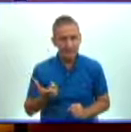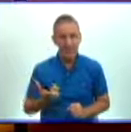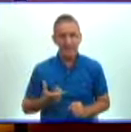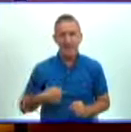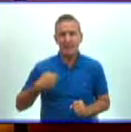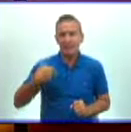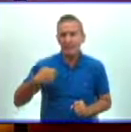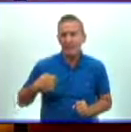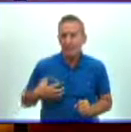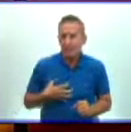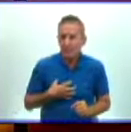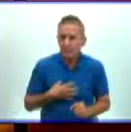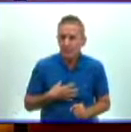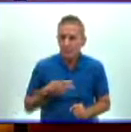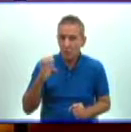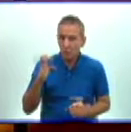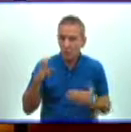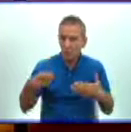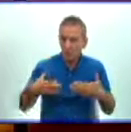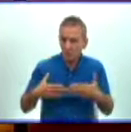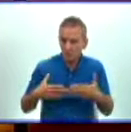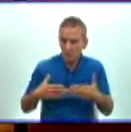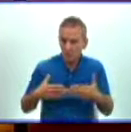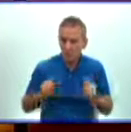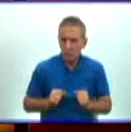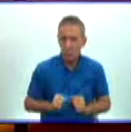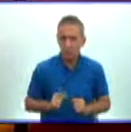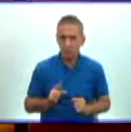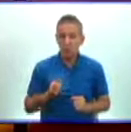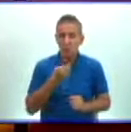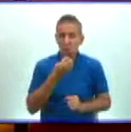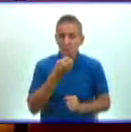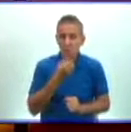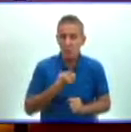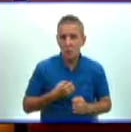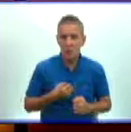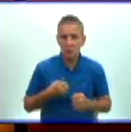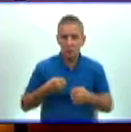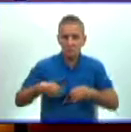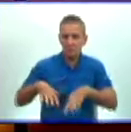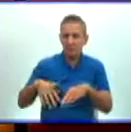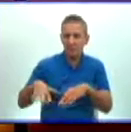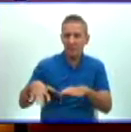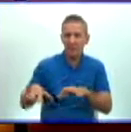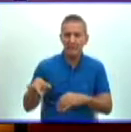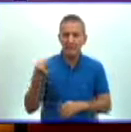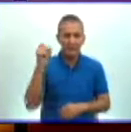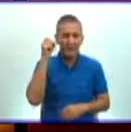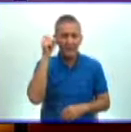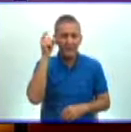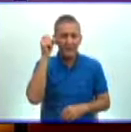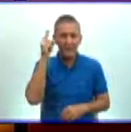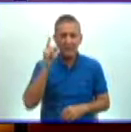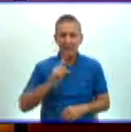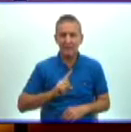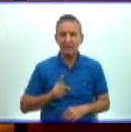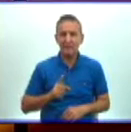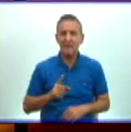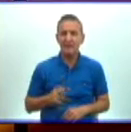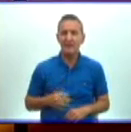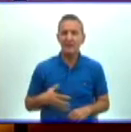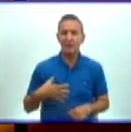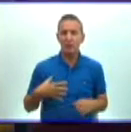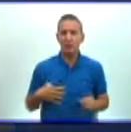tener una conclusión. No puedo dejar ideas inconclusas. Y aquí lo